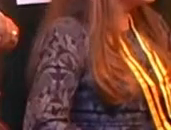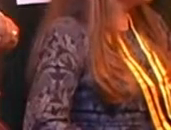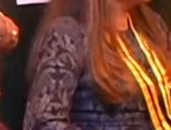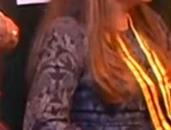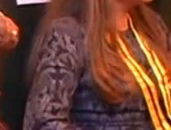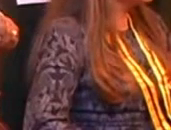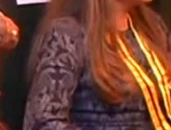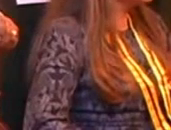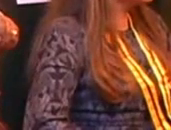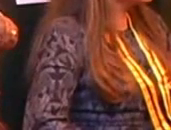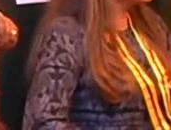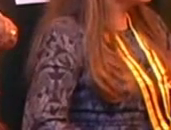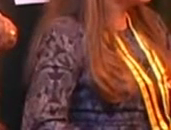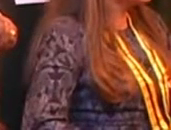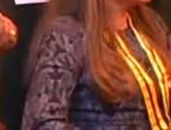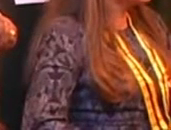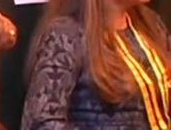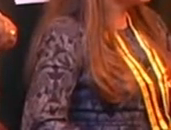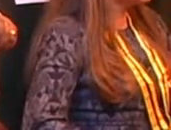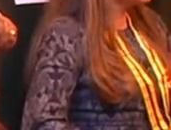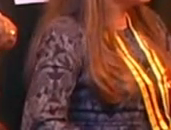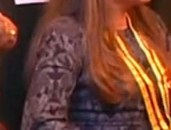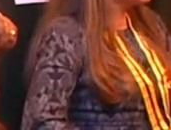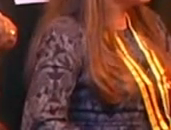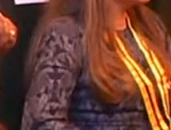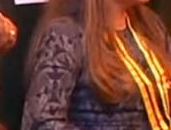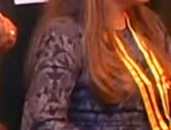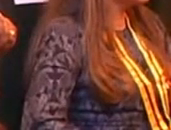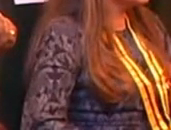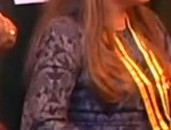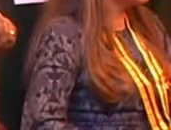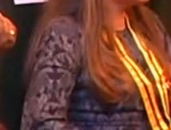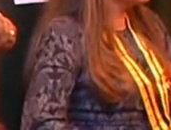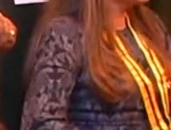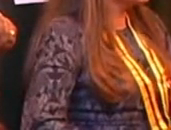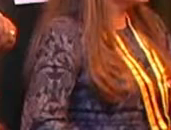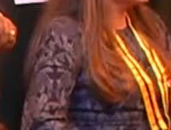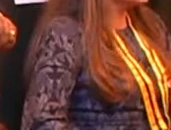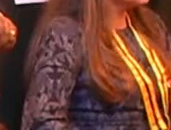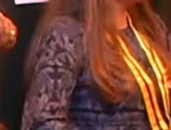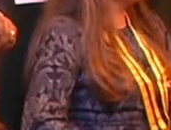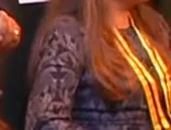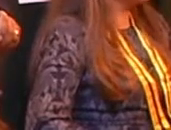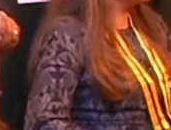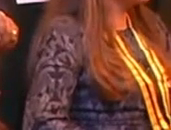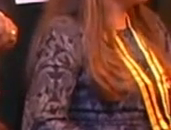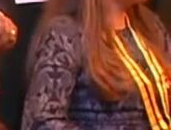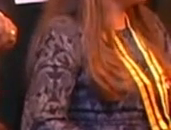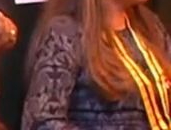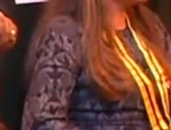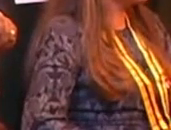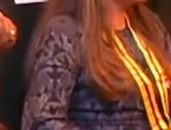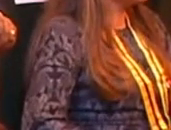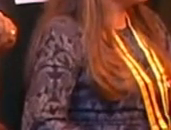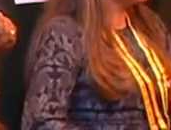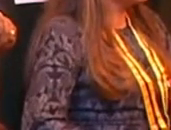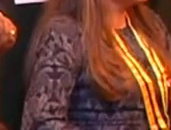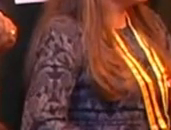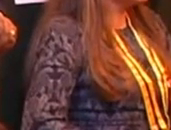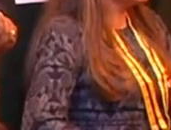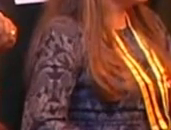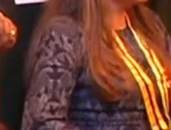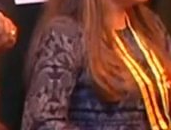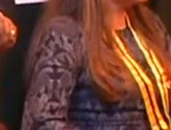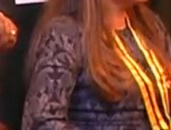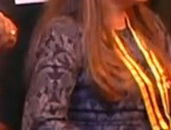Es el 195º aniversario de la independencia del Perú. Preside la sesión solemne